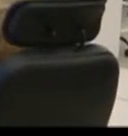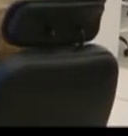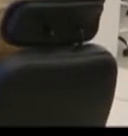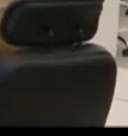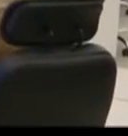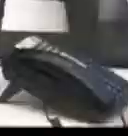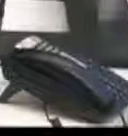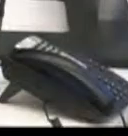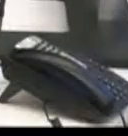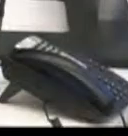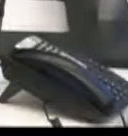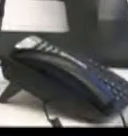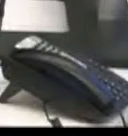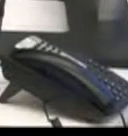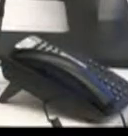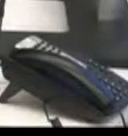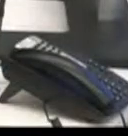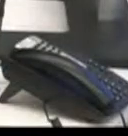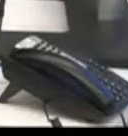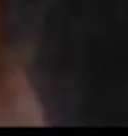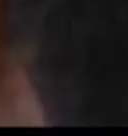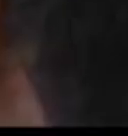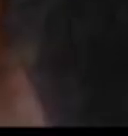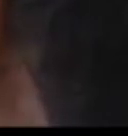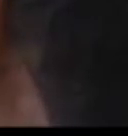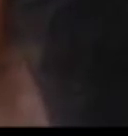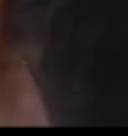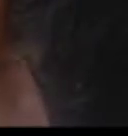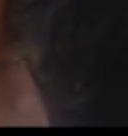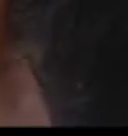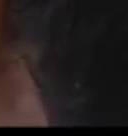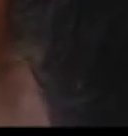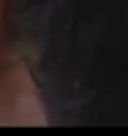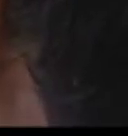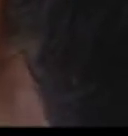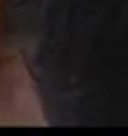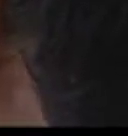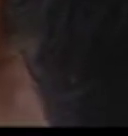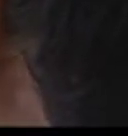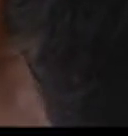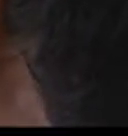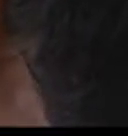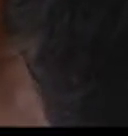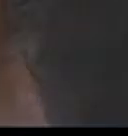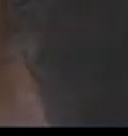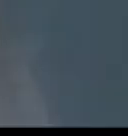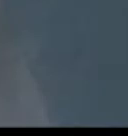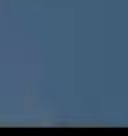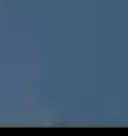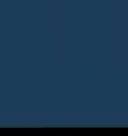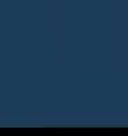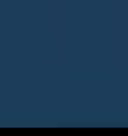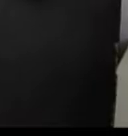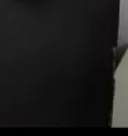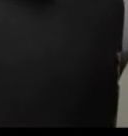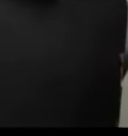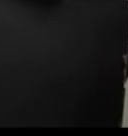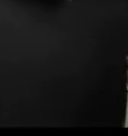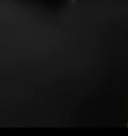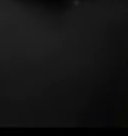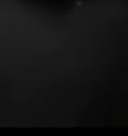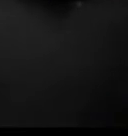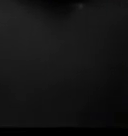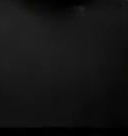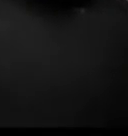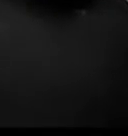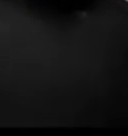del Servicio Sismológico Nacional, quien nos viene a explicar sobre el mismo y cómo se detecta un sismo. Otro